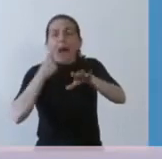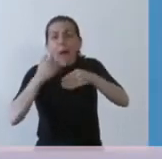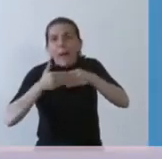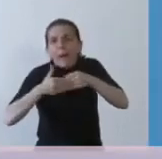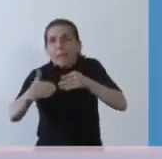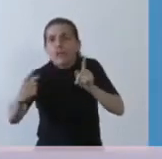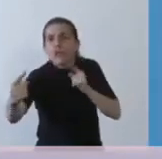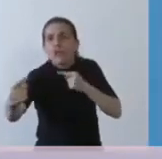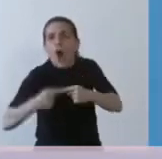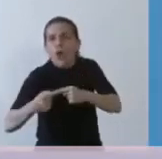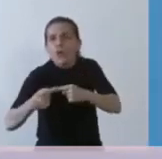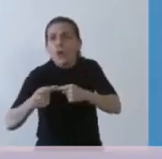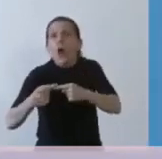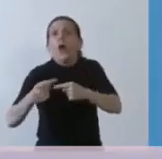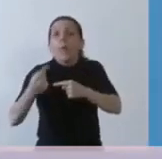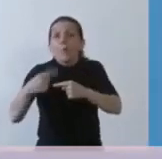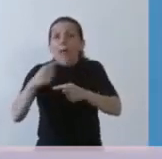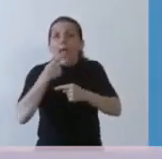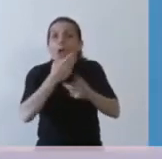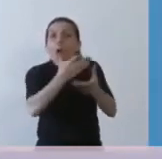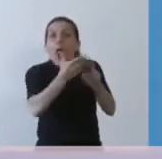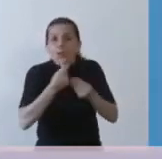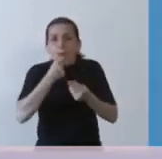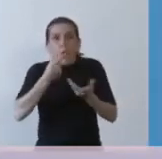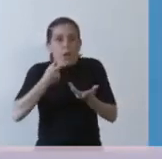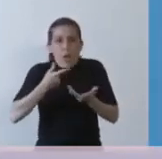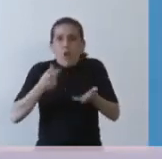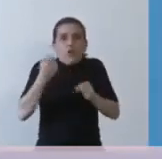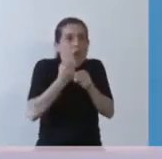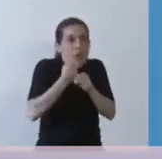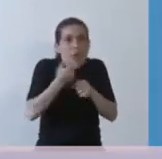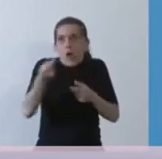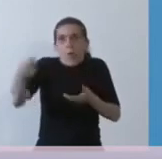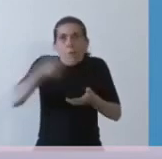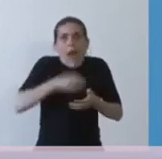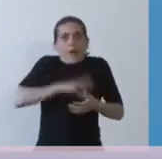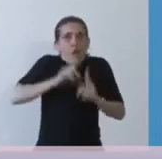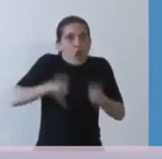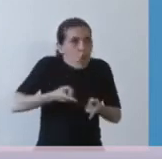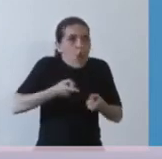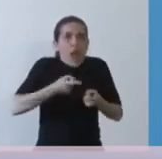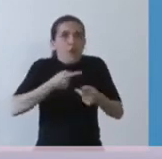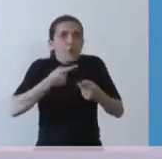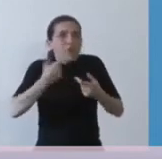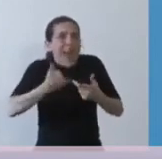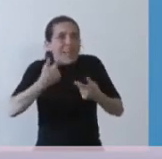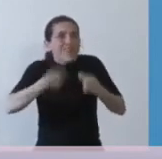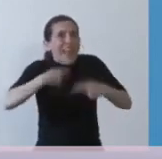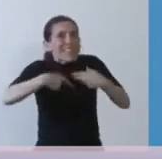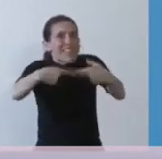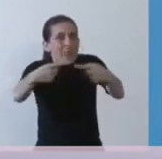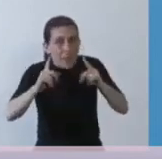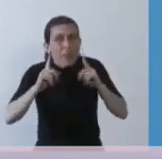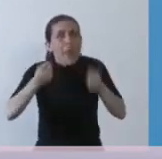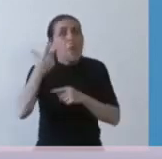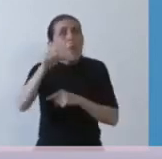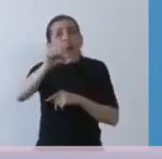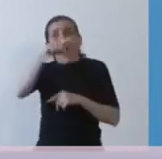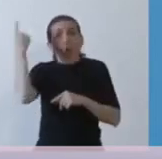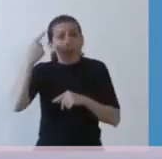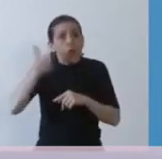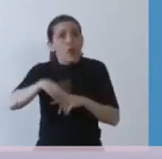empresas en el medio no romper la cadena de pagos y tener la liquidez necesaria también el banco nación